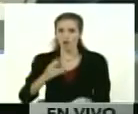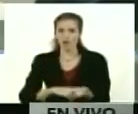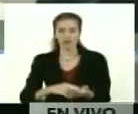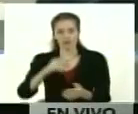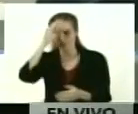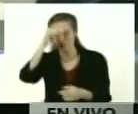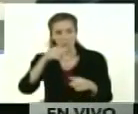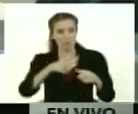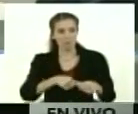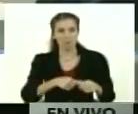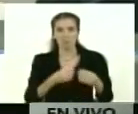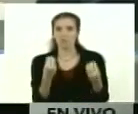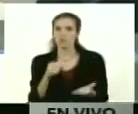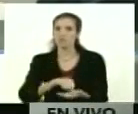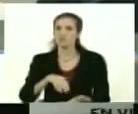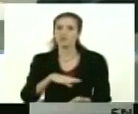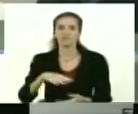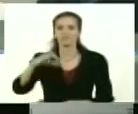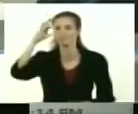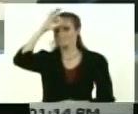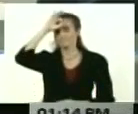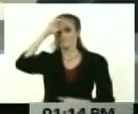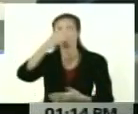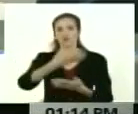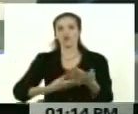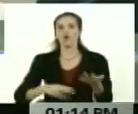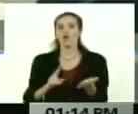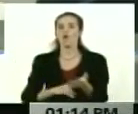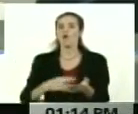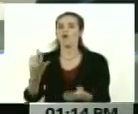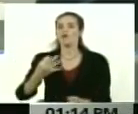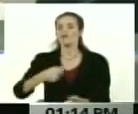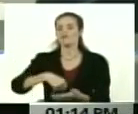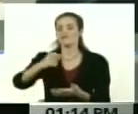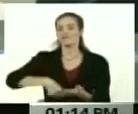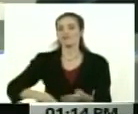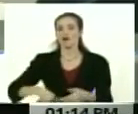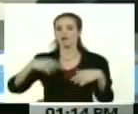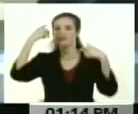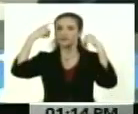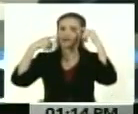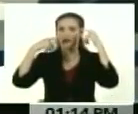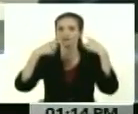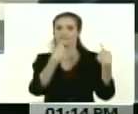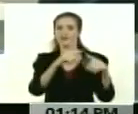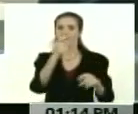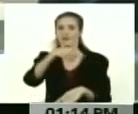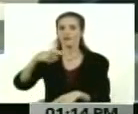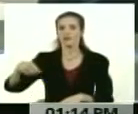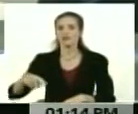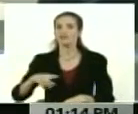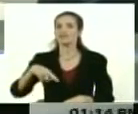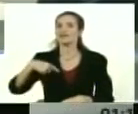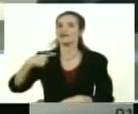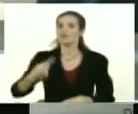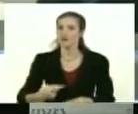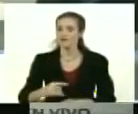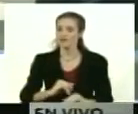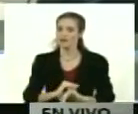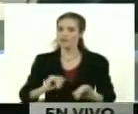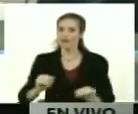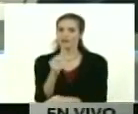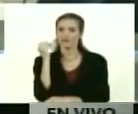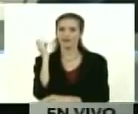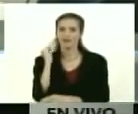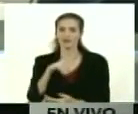quedó. Este documento original está firmado por el comandante Chávez y varios compañeros. Y después, al terminar esta